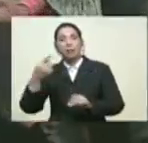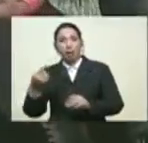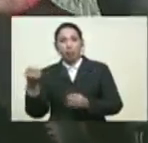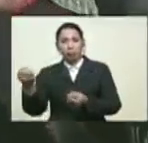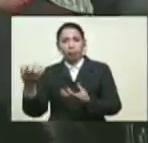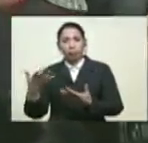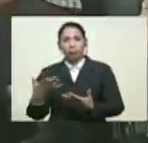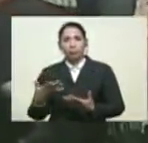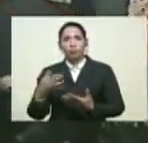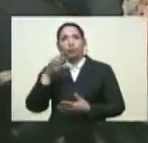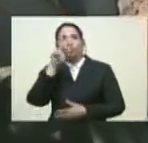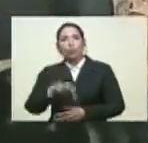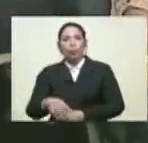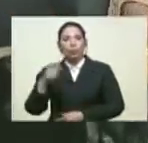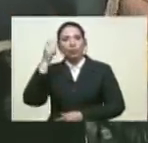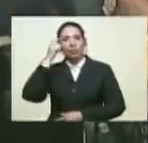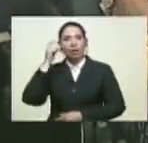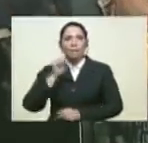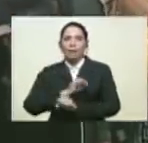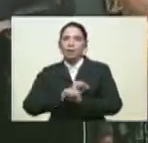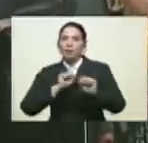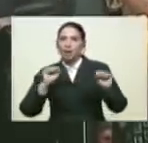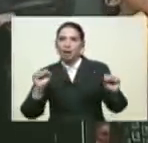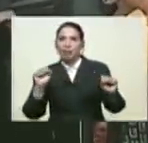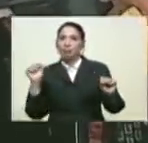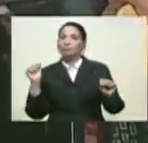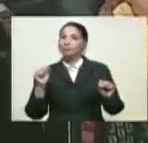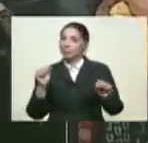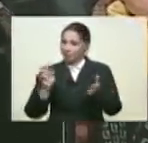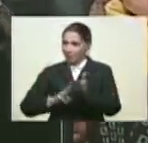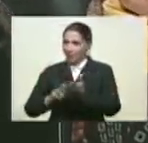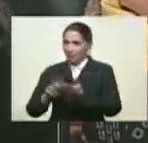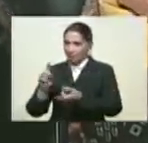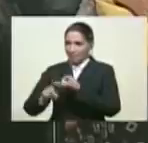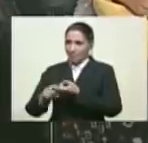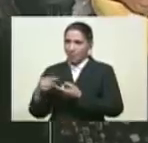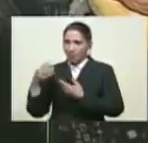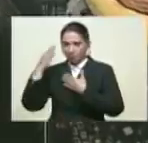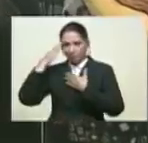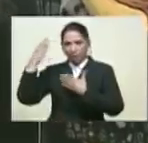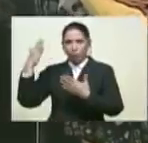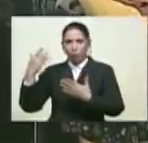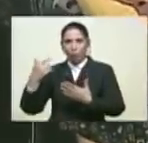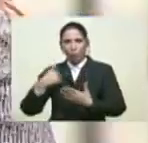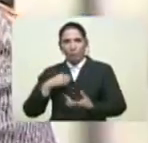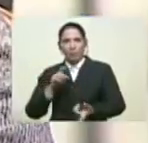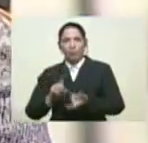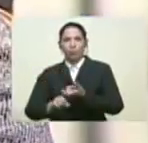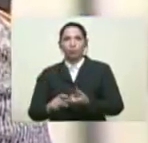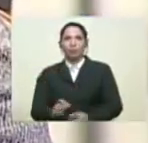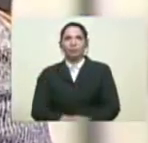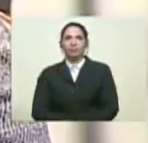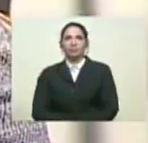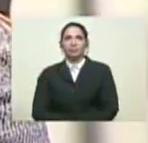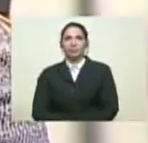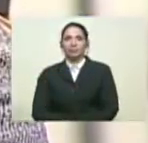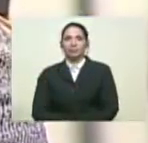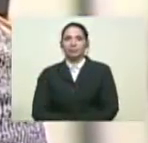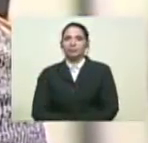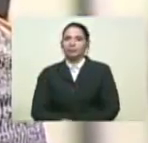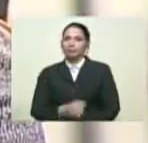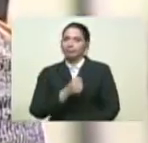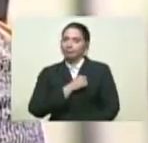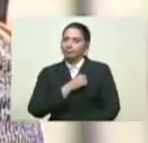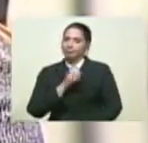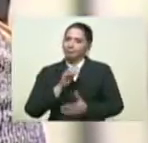Todos los días, en la mañana, ¿verdad, Silvia? Saludo a la primera combatiente, compañera Silvia Flores.